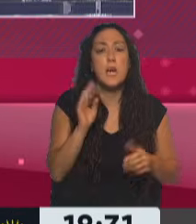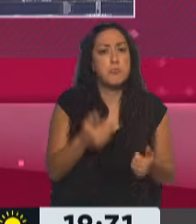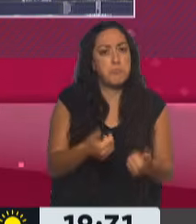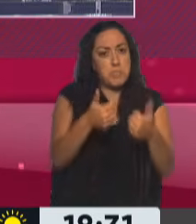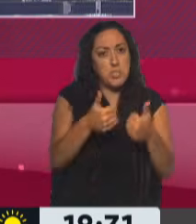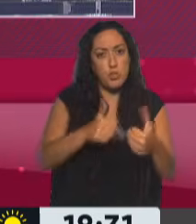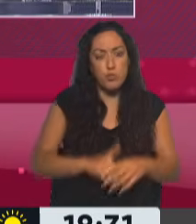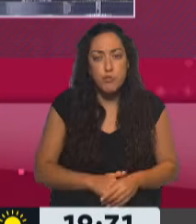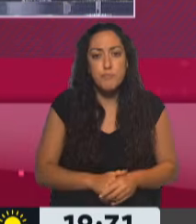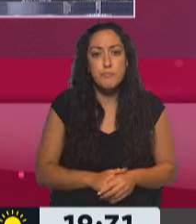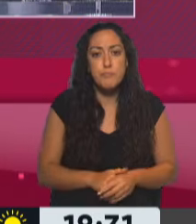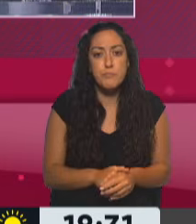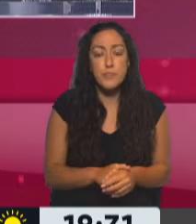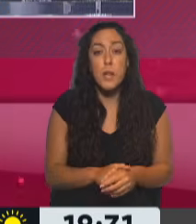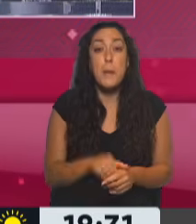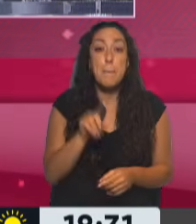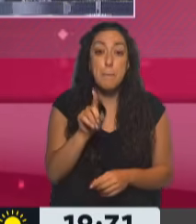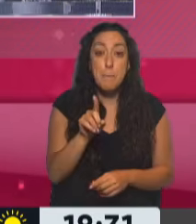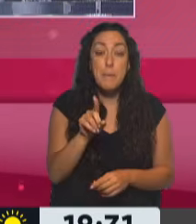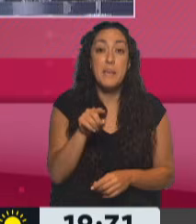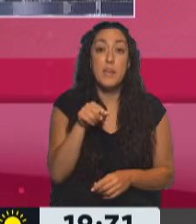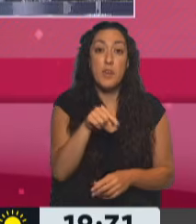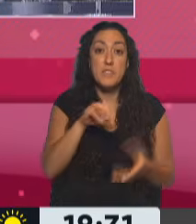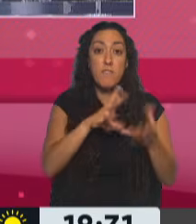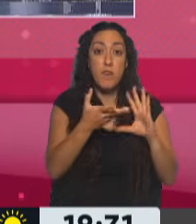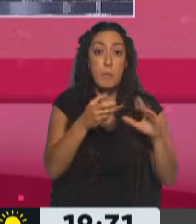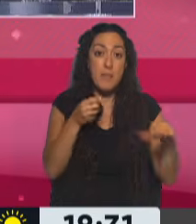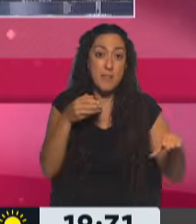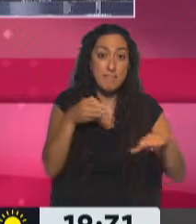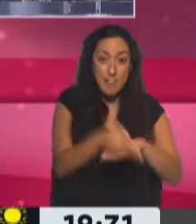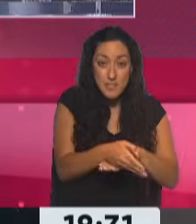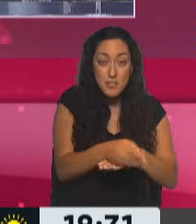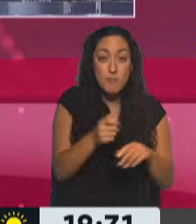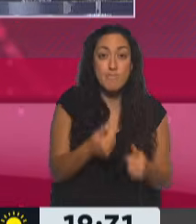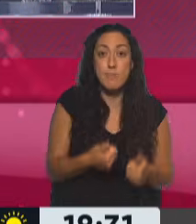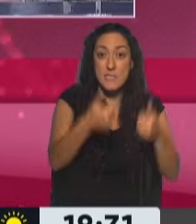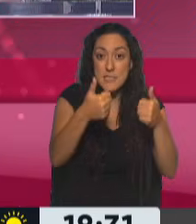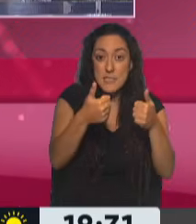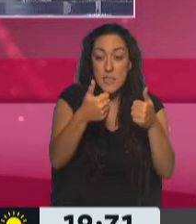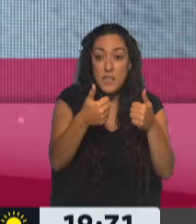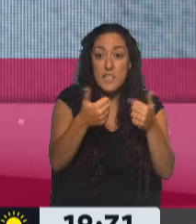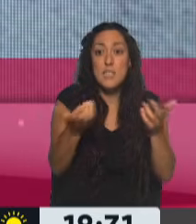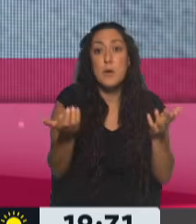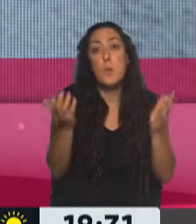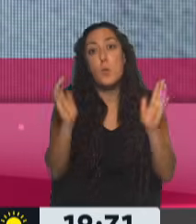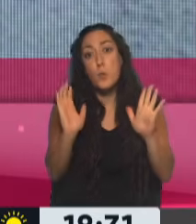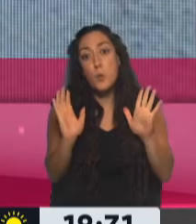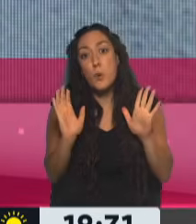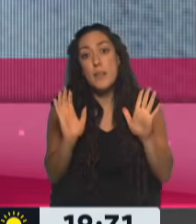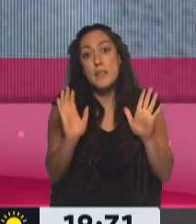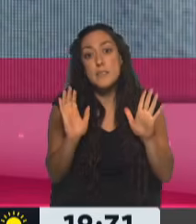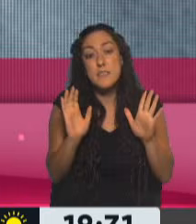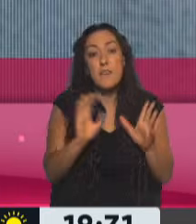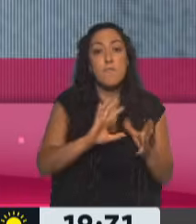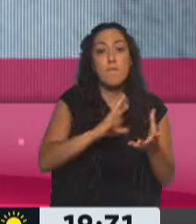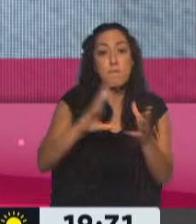exitoso. Ahora, esto no implica que ese acceso exitoso al mismo tiempo pueda ser salvado. Y puede ser salvado de